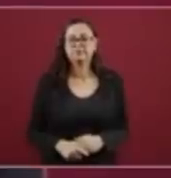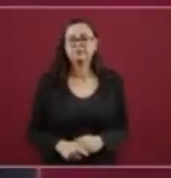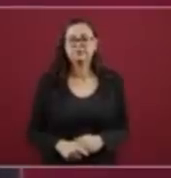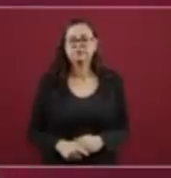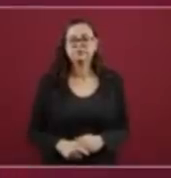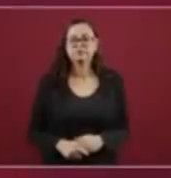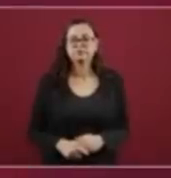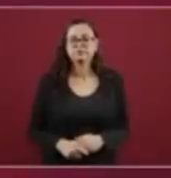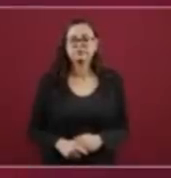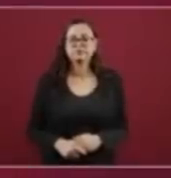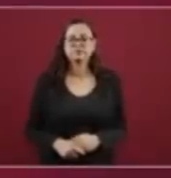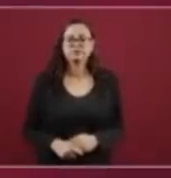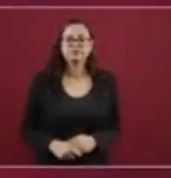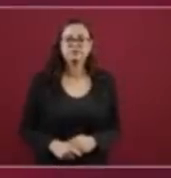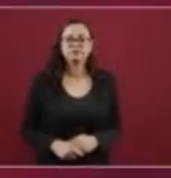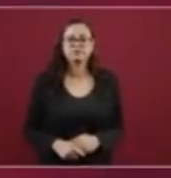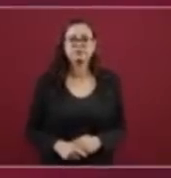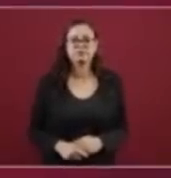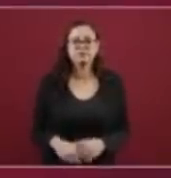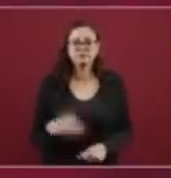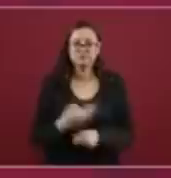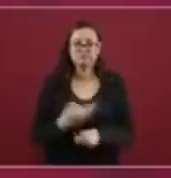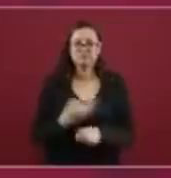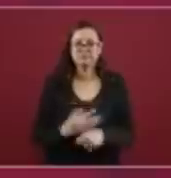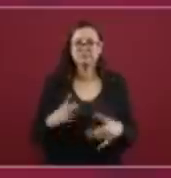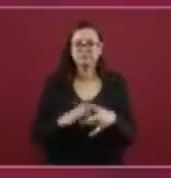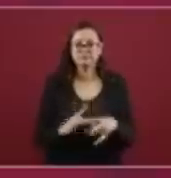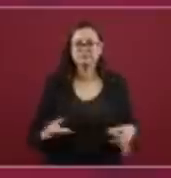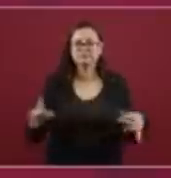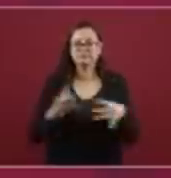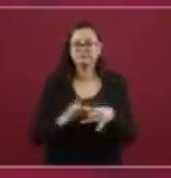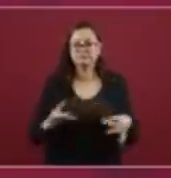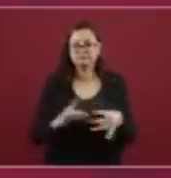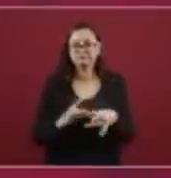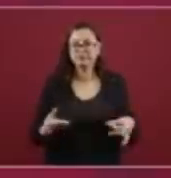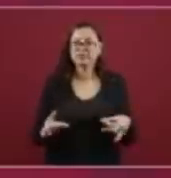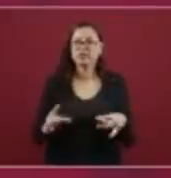Vamos a explicarles, vamos a informarles cuál fue el resultado